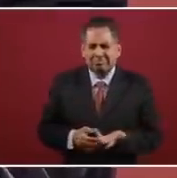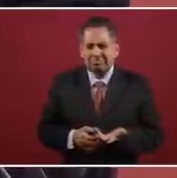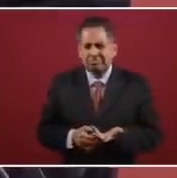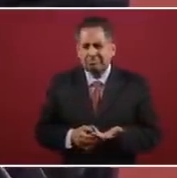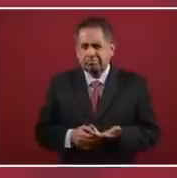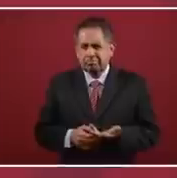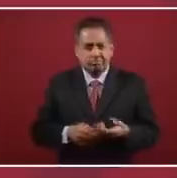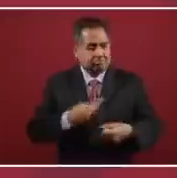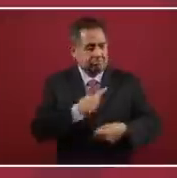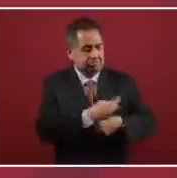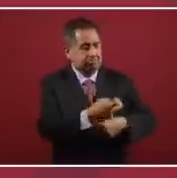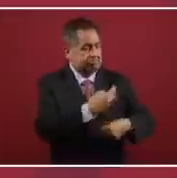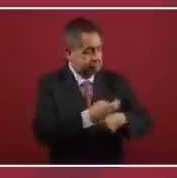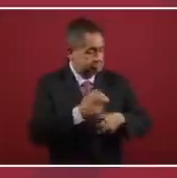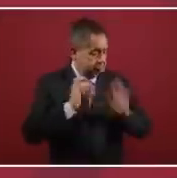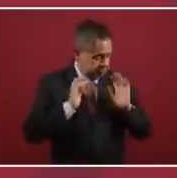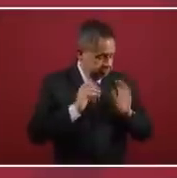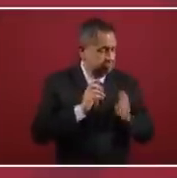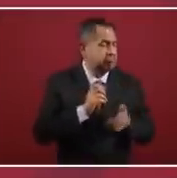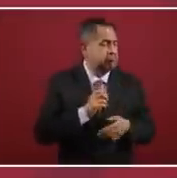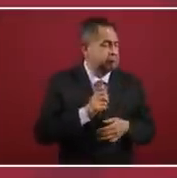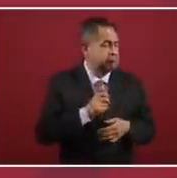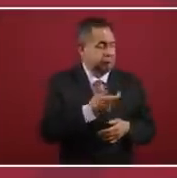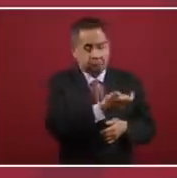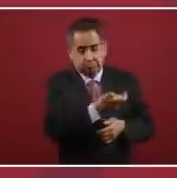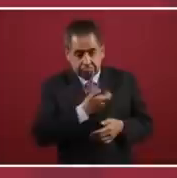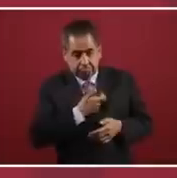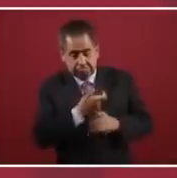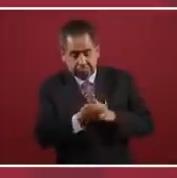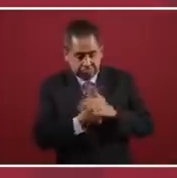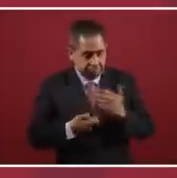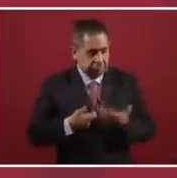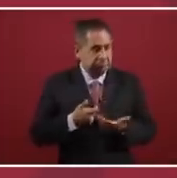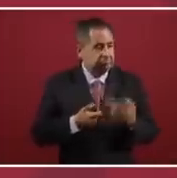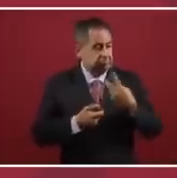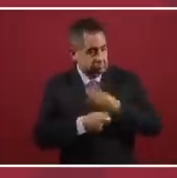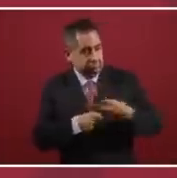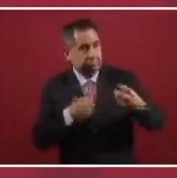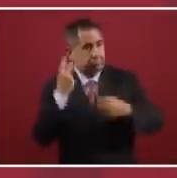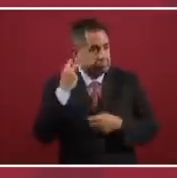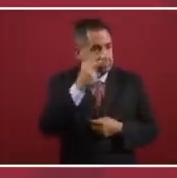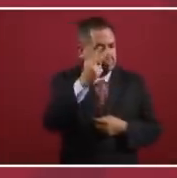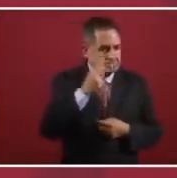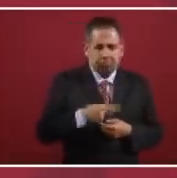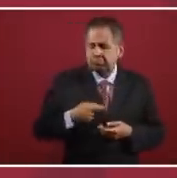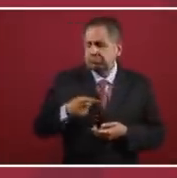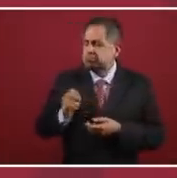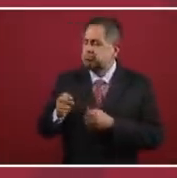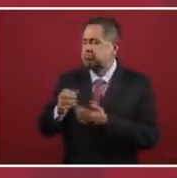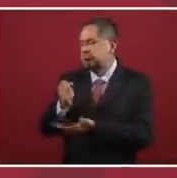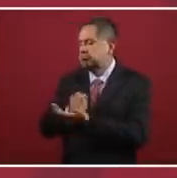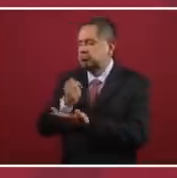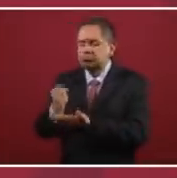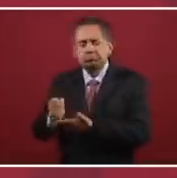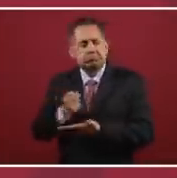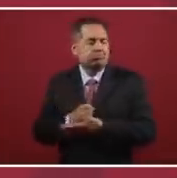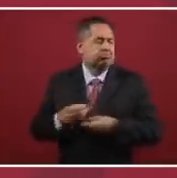invitar a comer, invitar a desayunar, a los viajes, a los